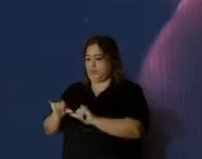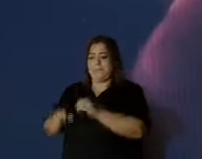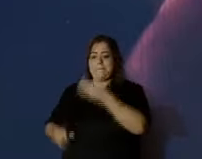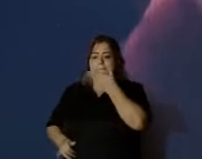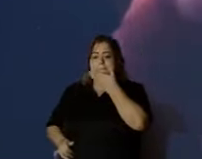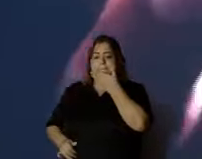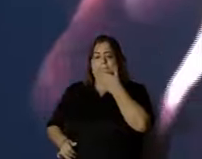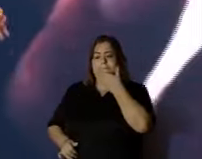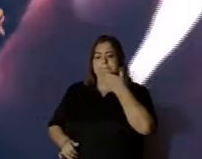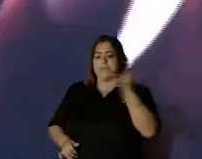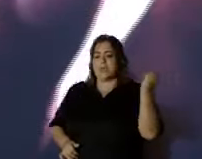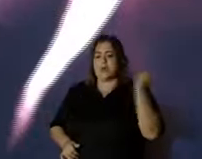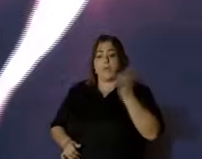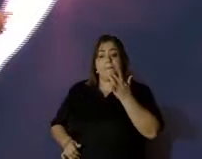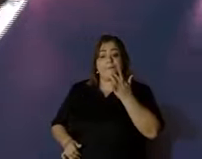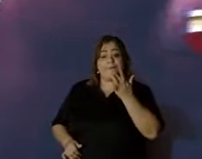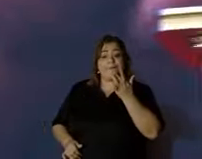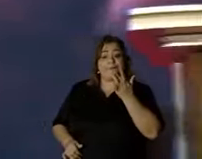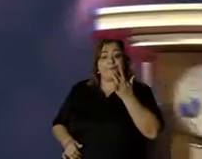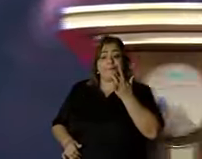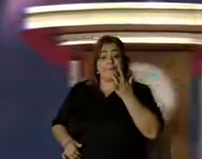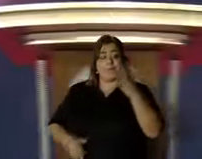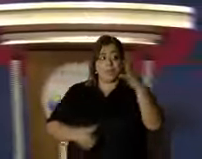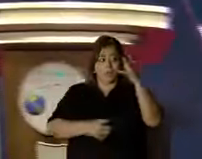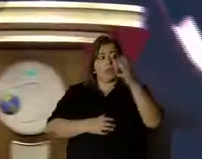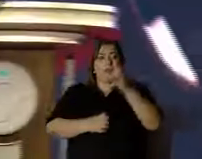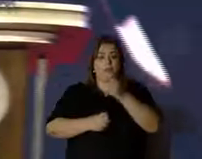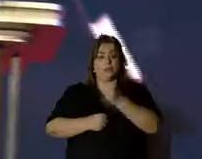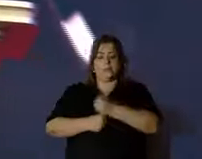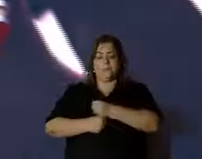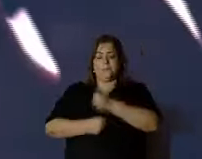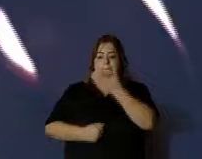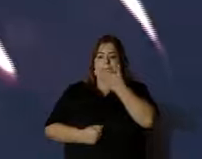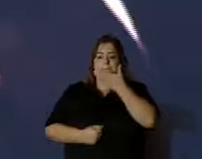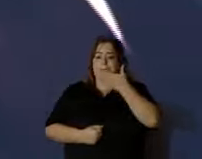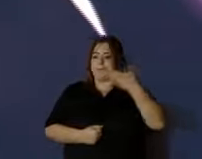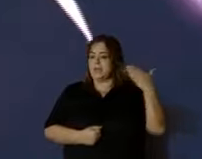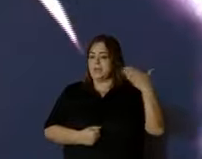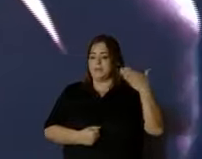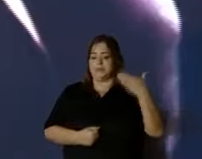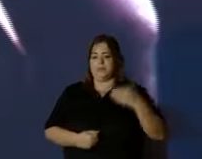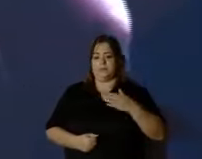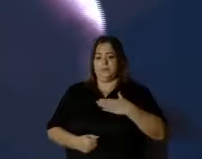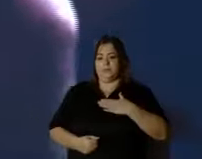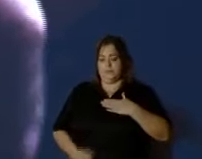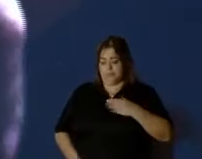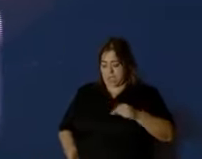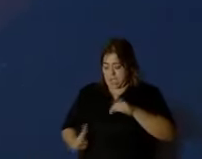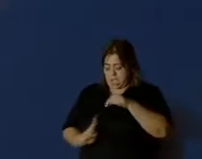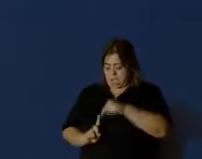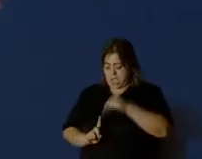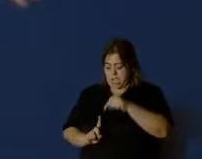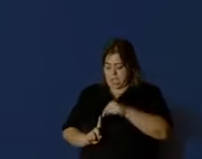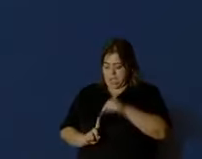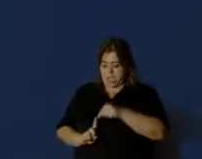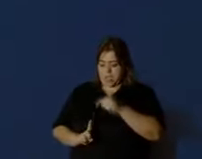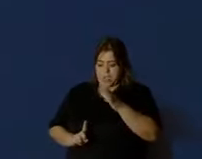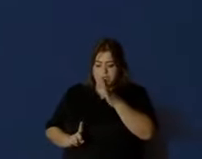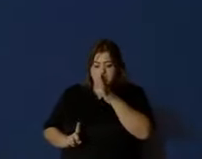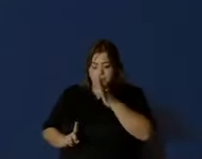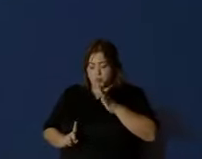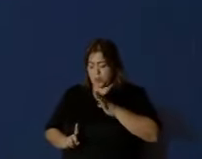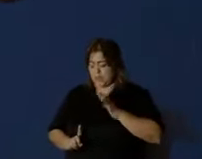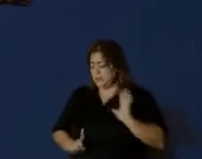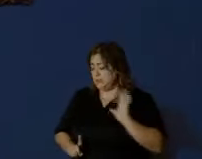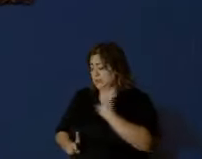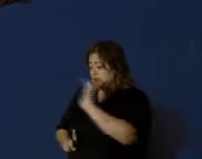mejor. Y tiene que venir una mujer que se está muriendo, venir detrás, agarrar el